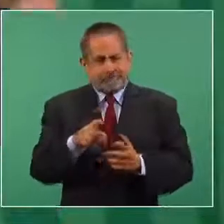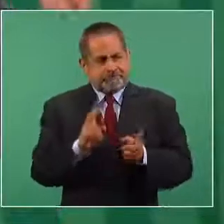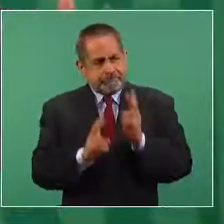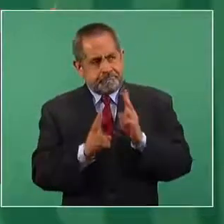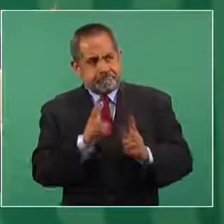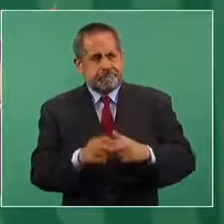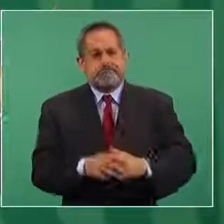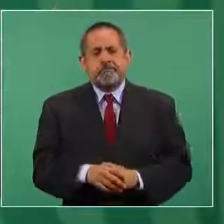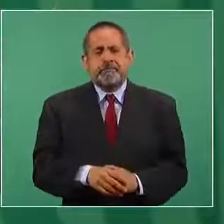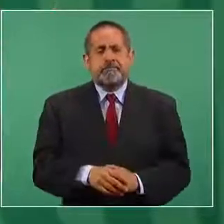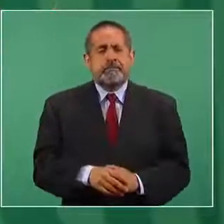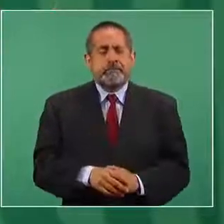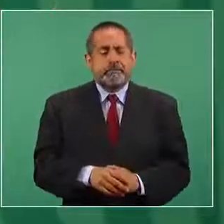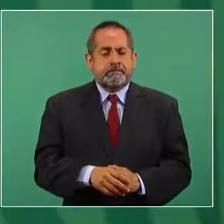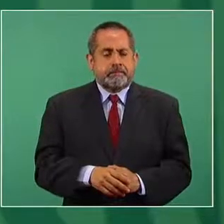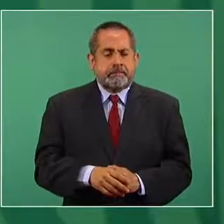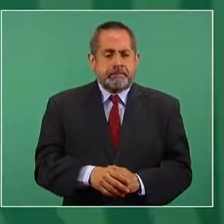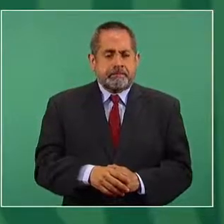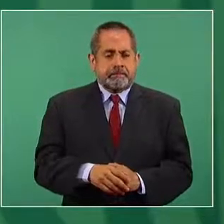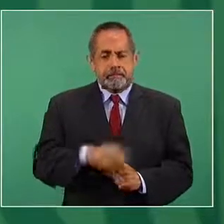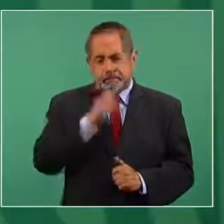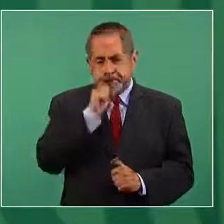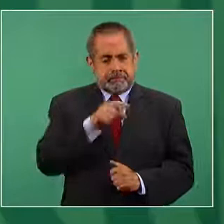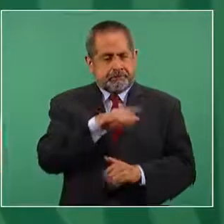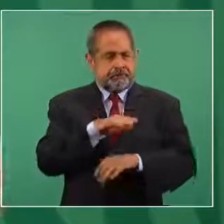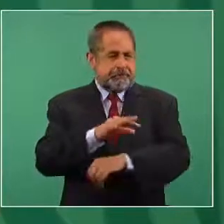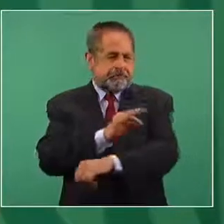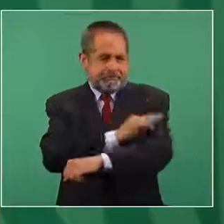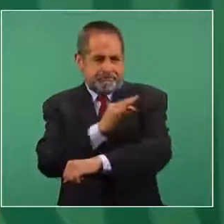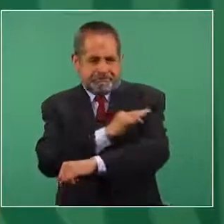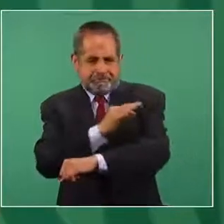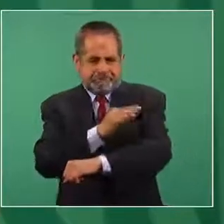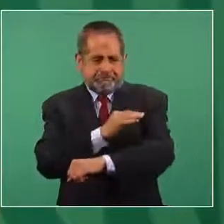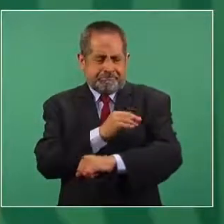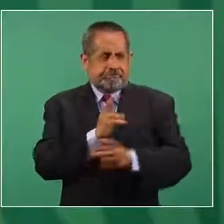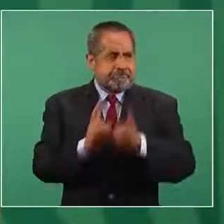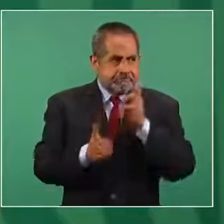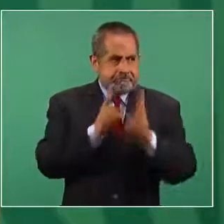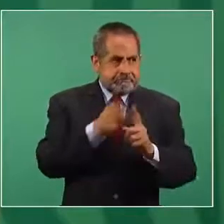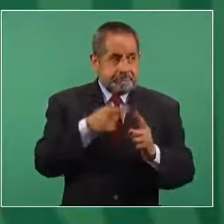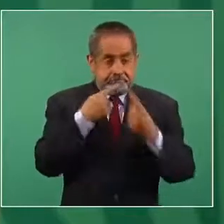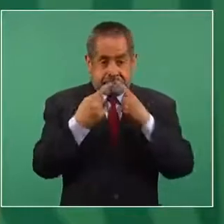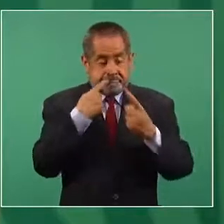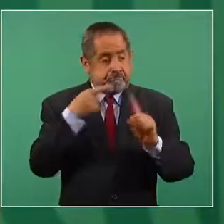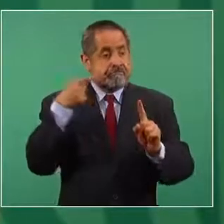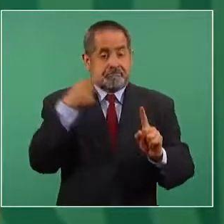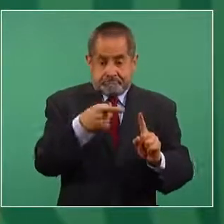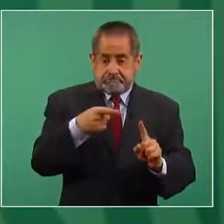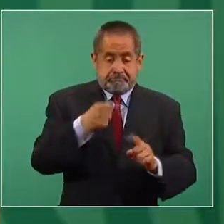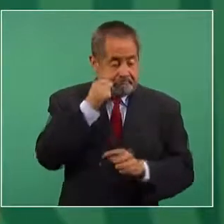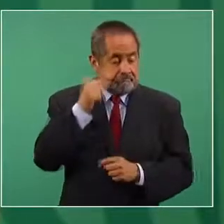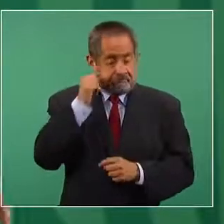en general y lo de las vacunas en particular,